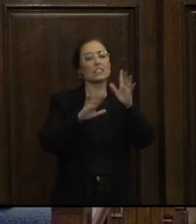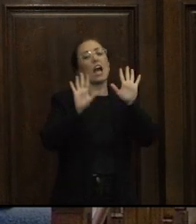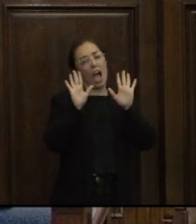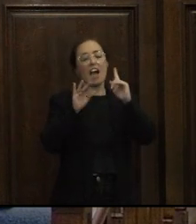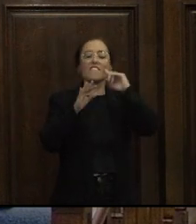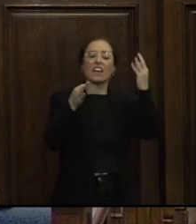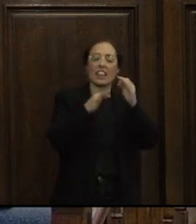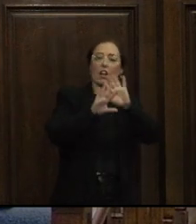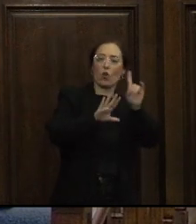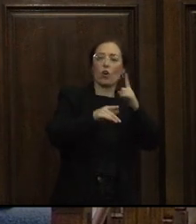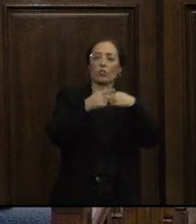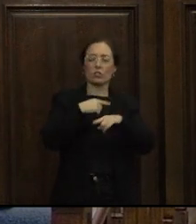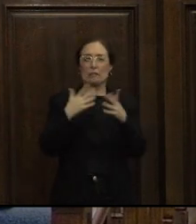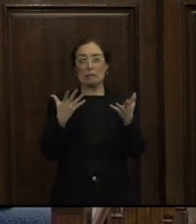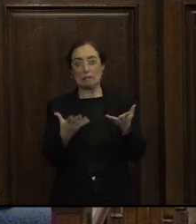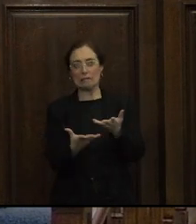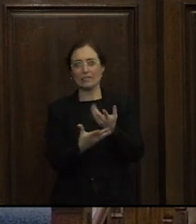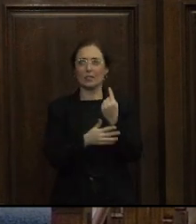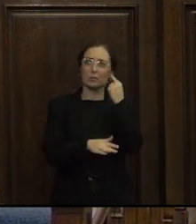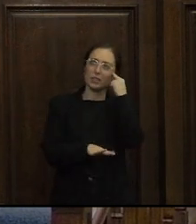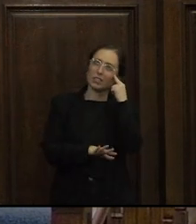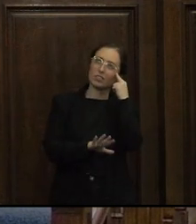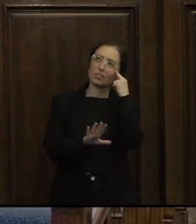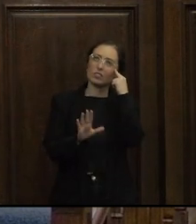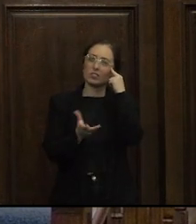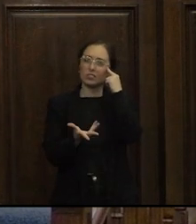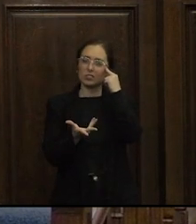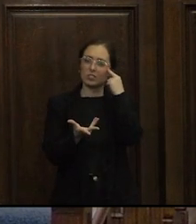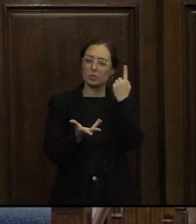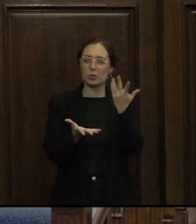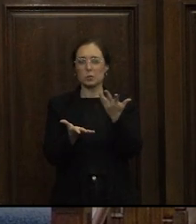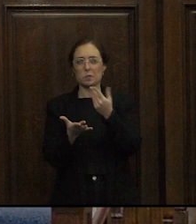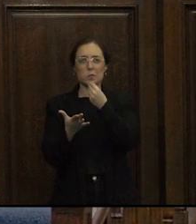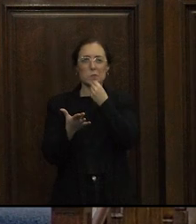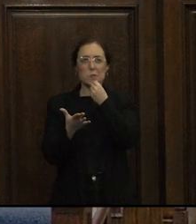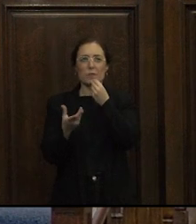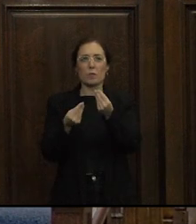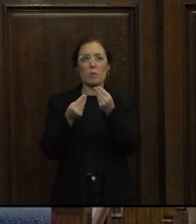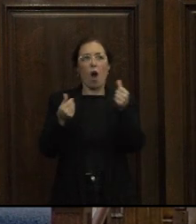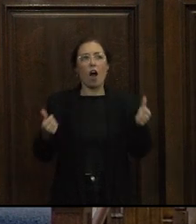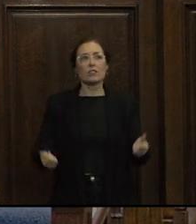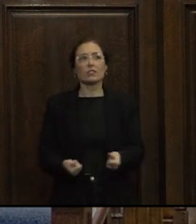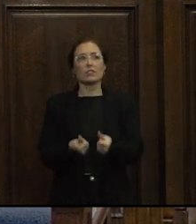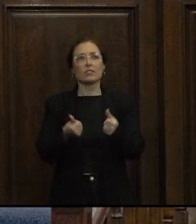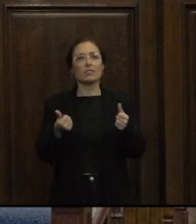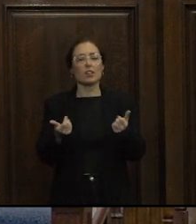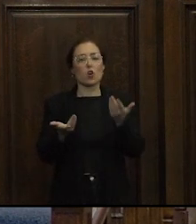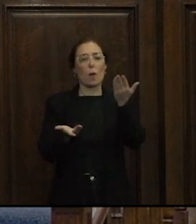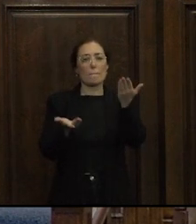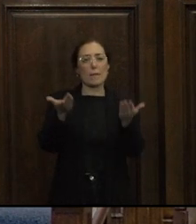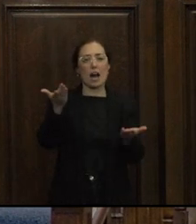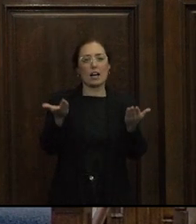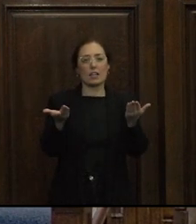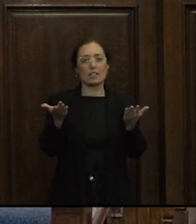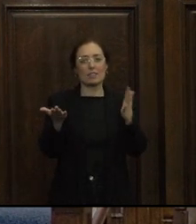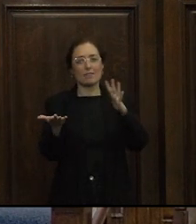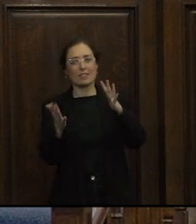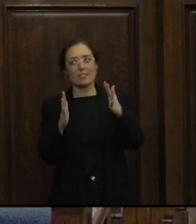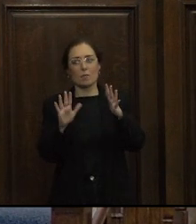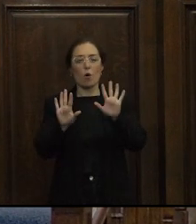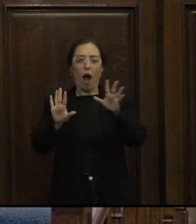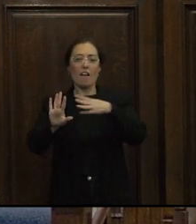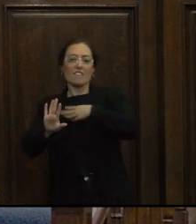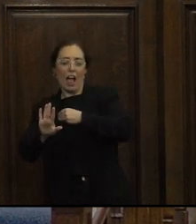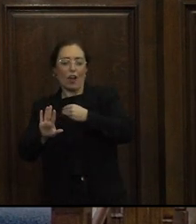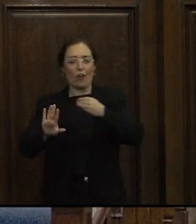refutado. Entonces pienso que hay como esta cosa de que me quedó esta curiosidad de cómo hacer cuando no son tan blanco